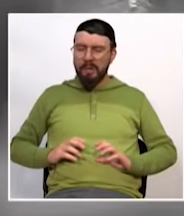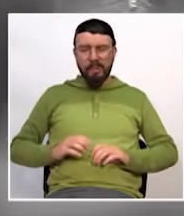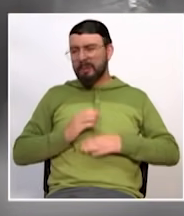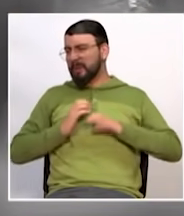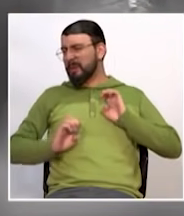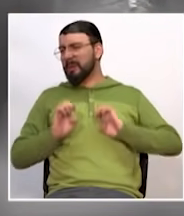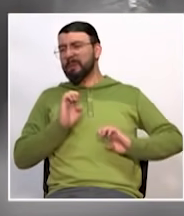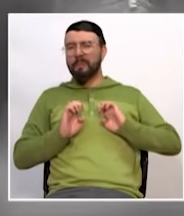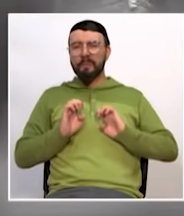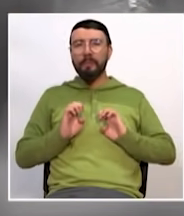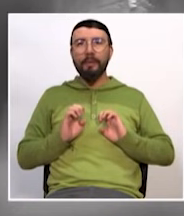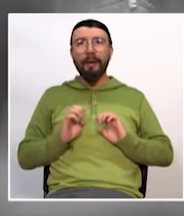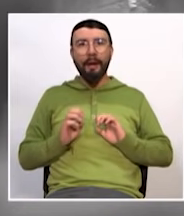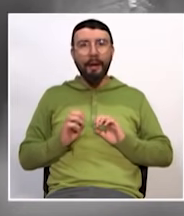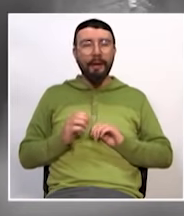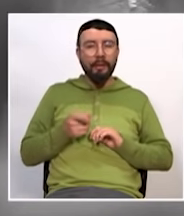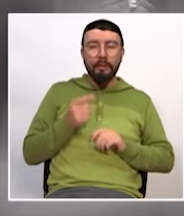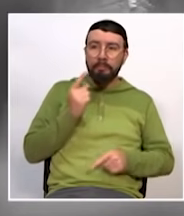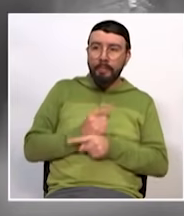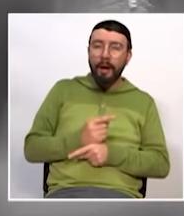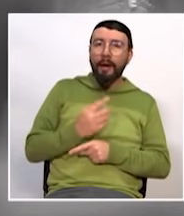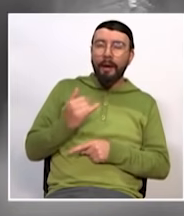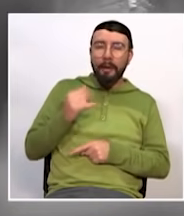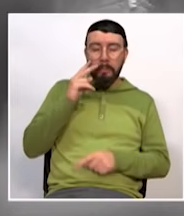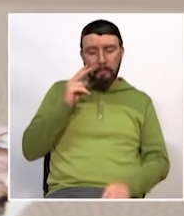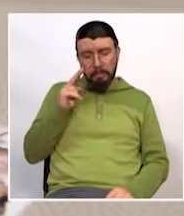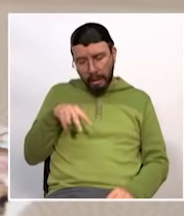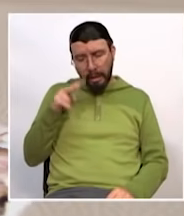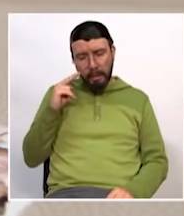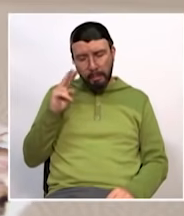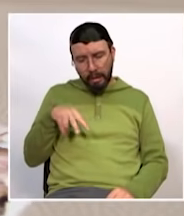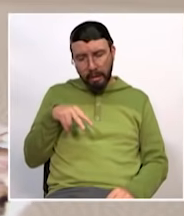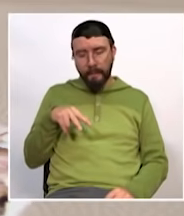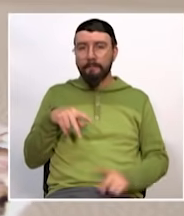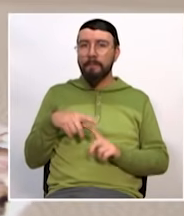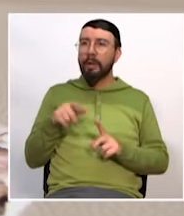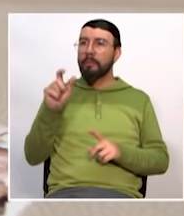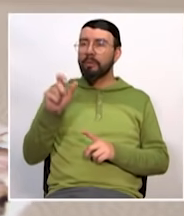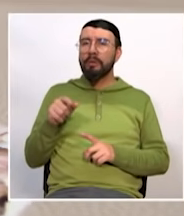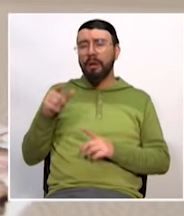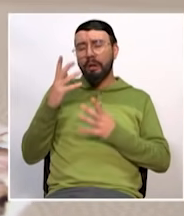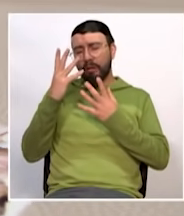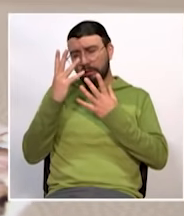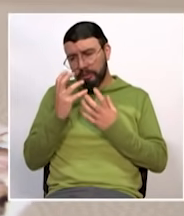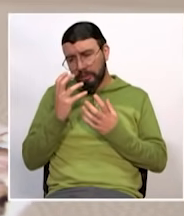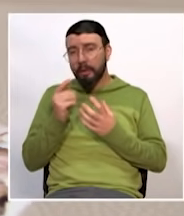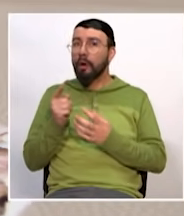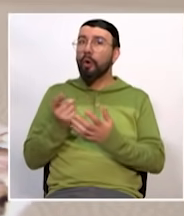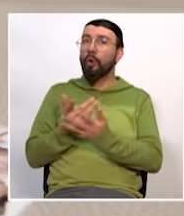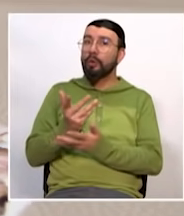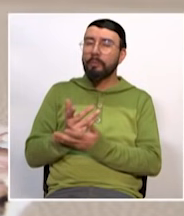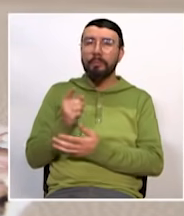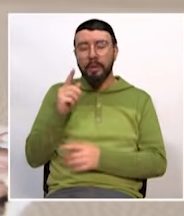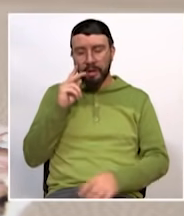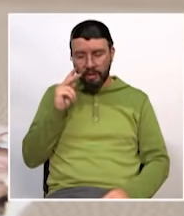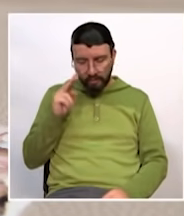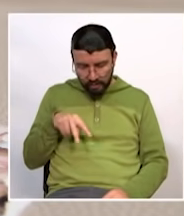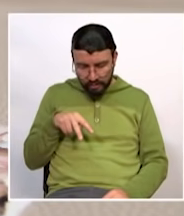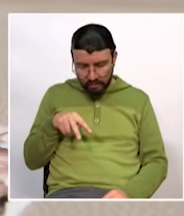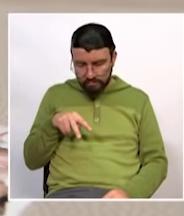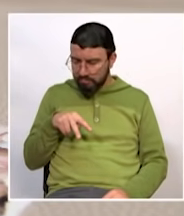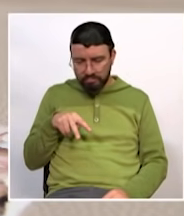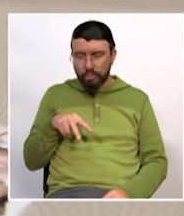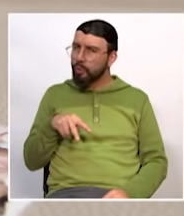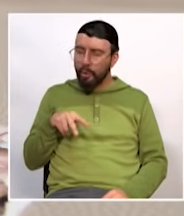cuerpo eso se produce cuando se tiene la mirada hacia abajo a una persona depresiva yo le sugiero evite estar mirando hacia el piso